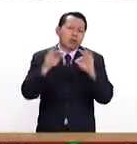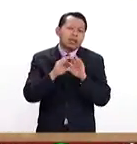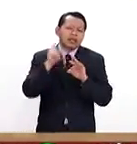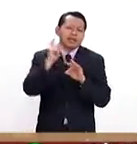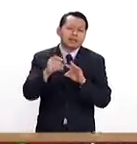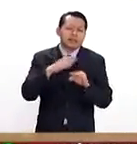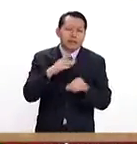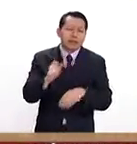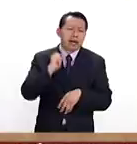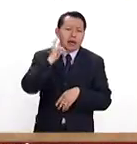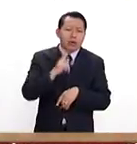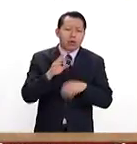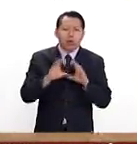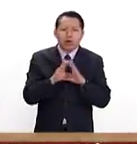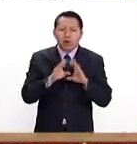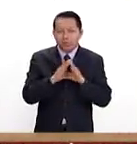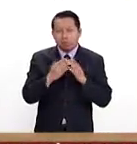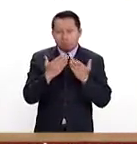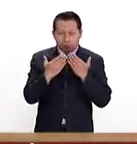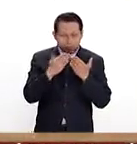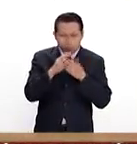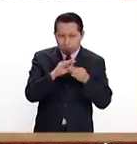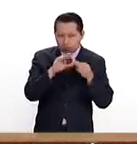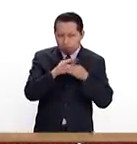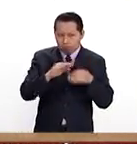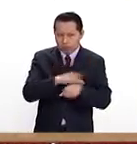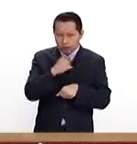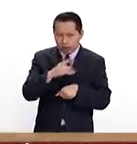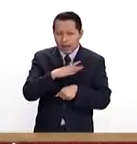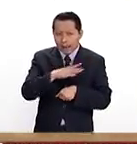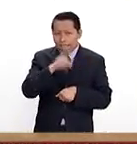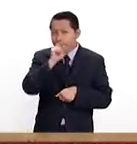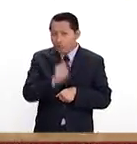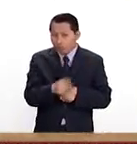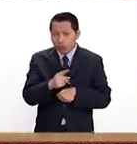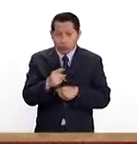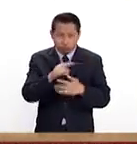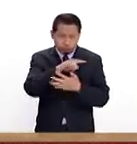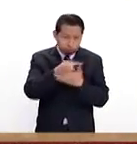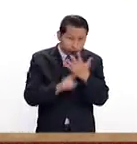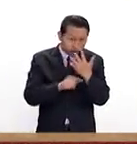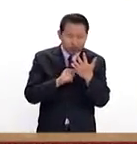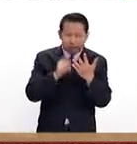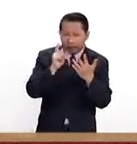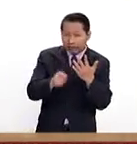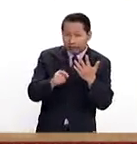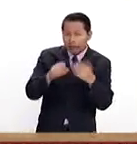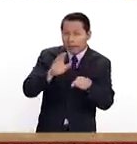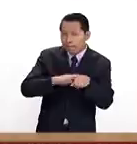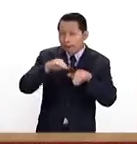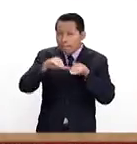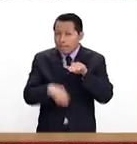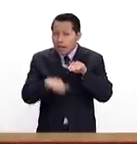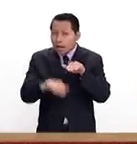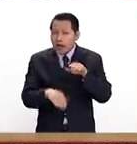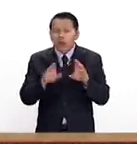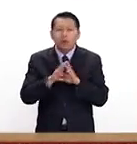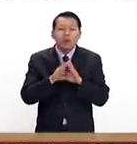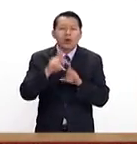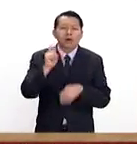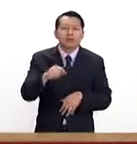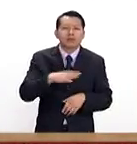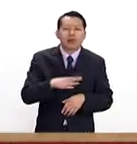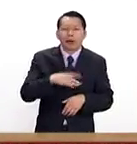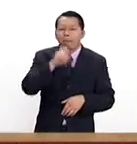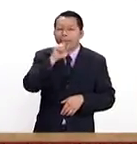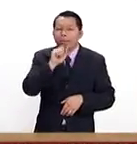hay algo ahí que estas mediciones están reflejando, porque en promedio estas 5 mediciones, la más baja es la de